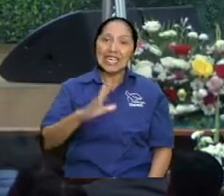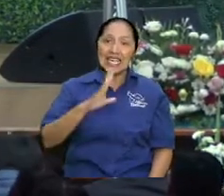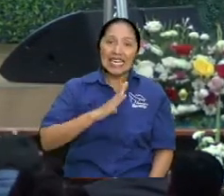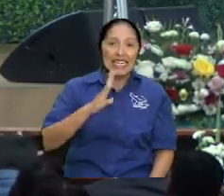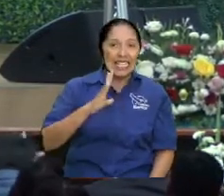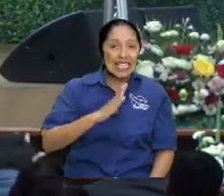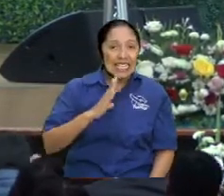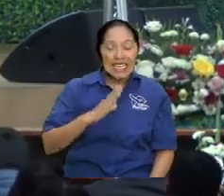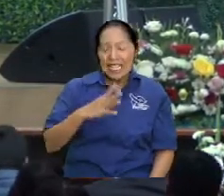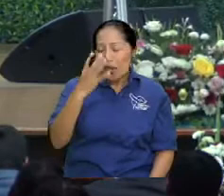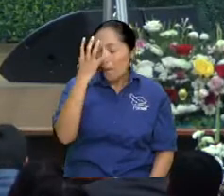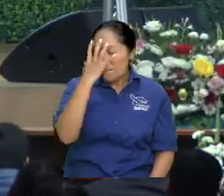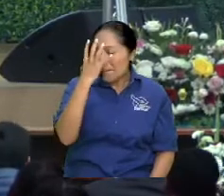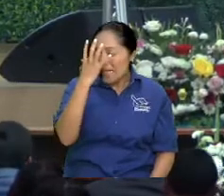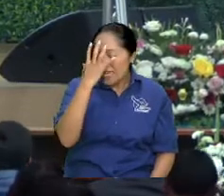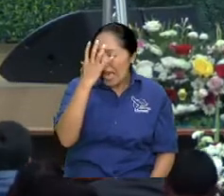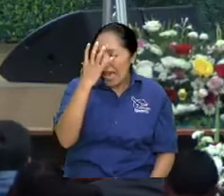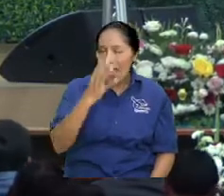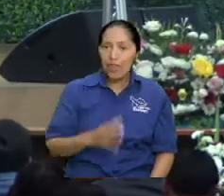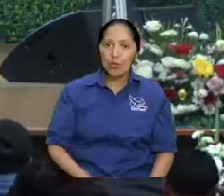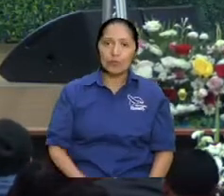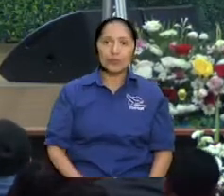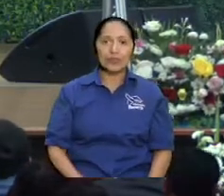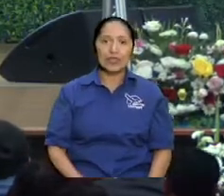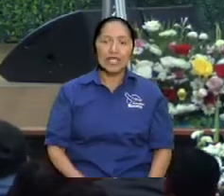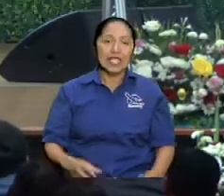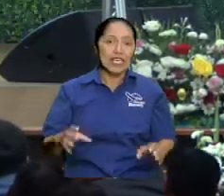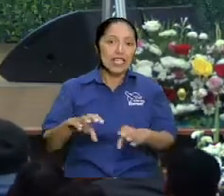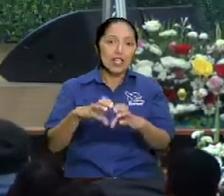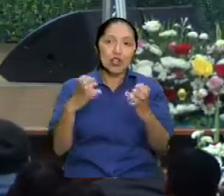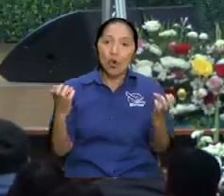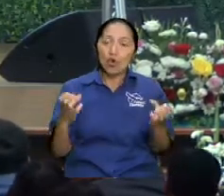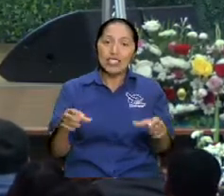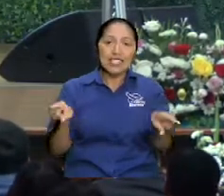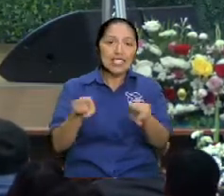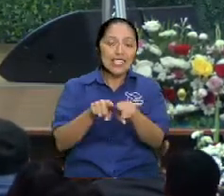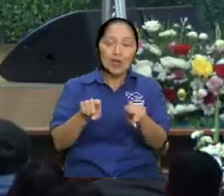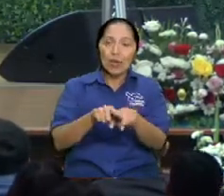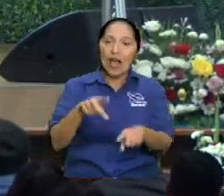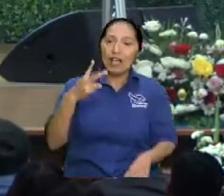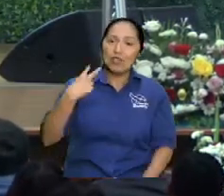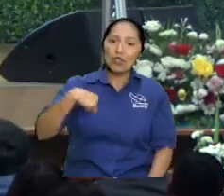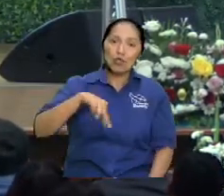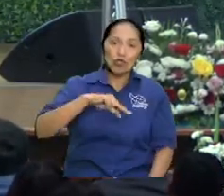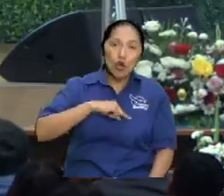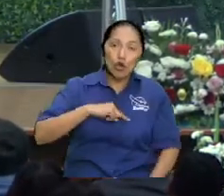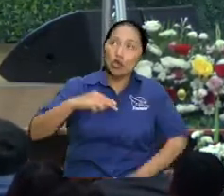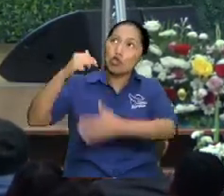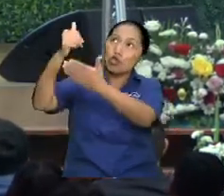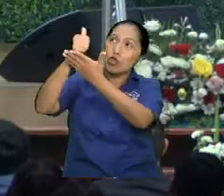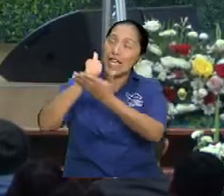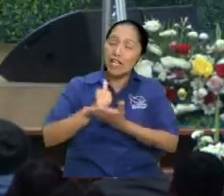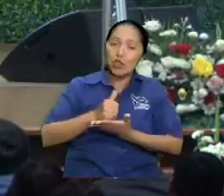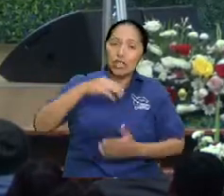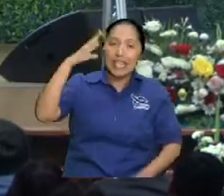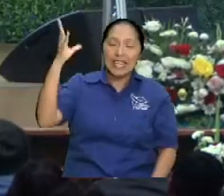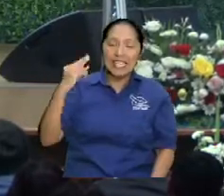mismísimo Espíritu Santo y nos conmovió. Y entonces nosotros decimos esto, yo no puedo seguir de esta manera, tengo que